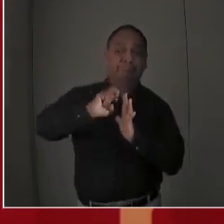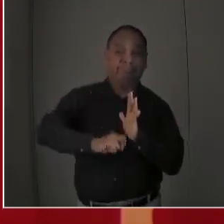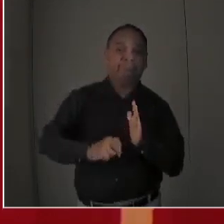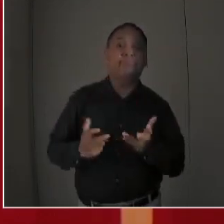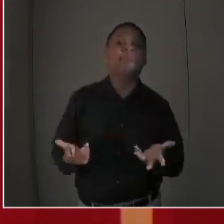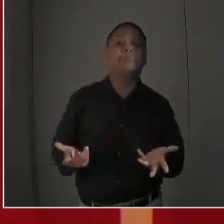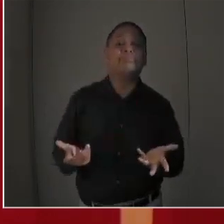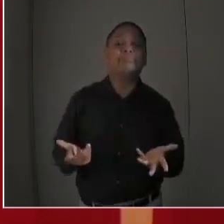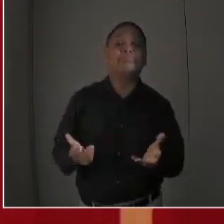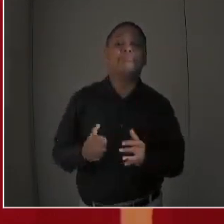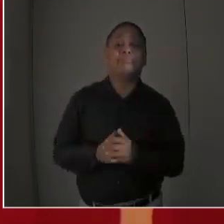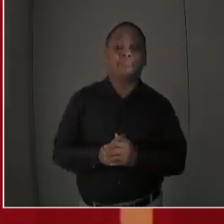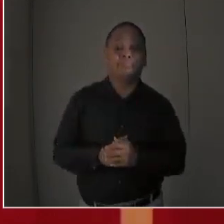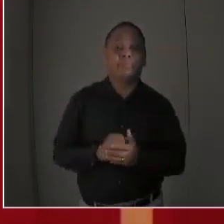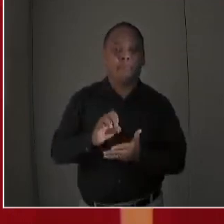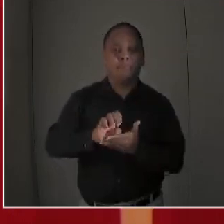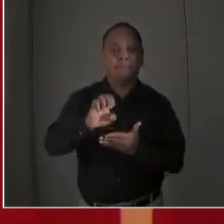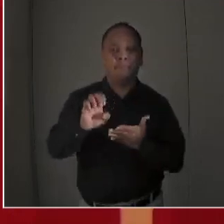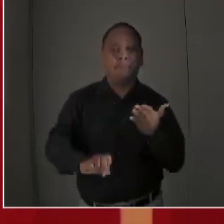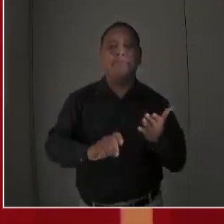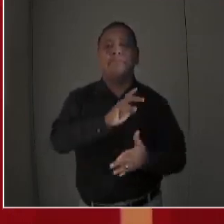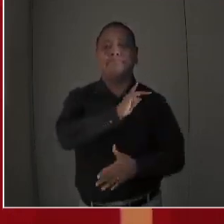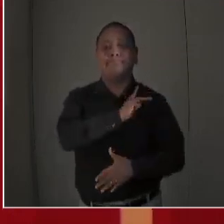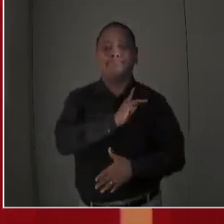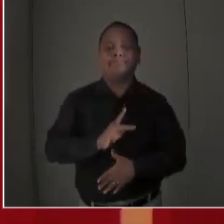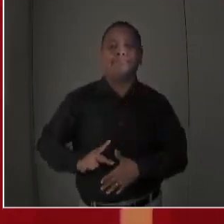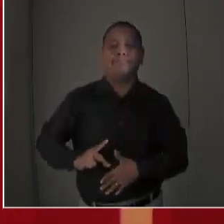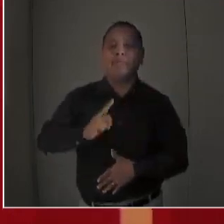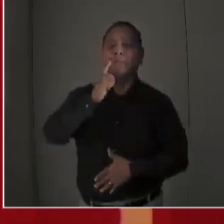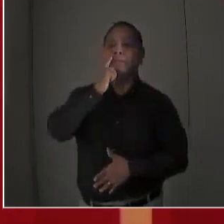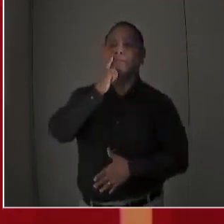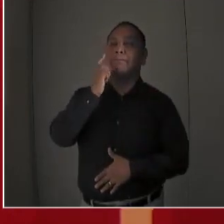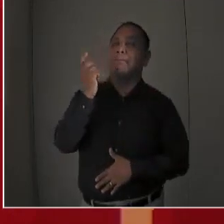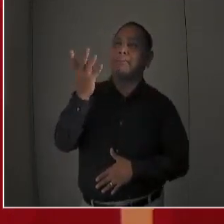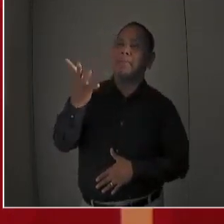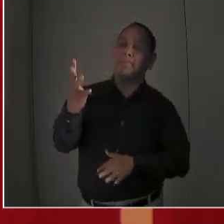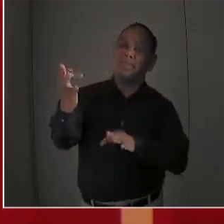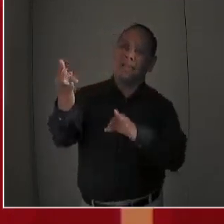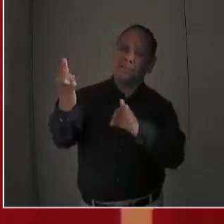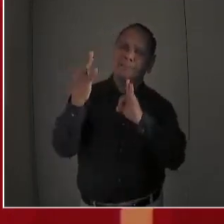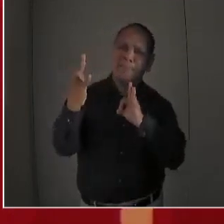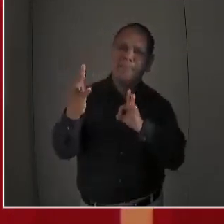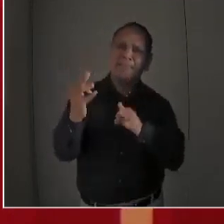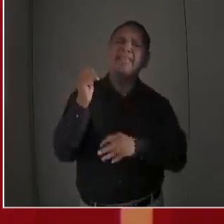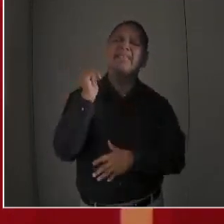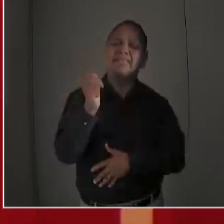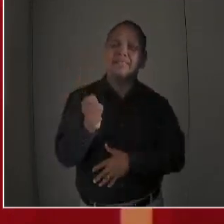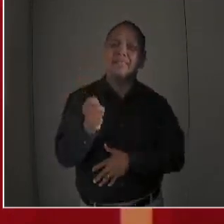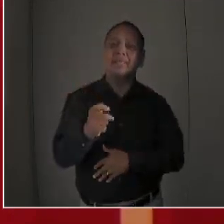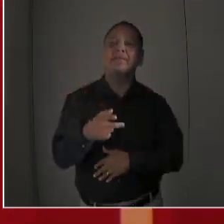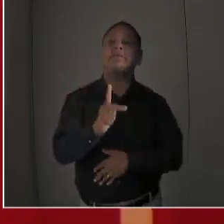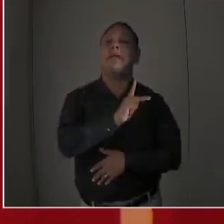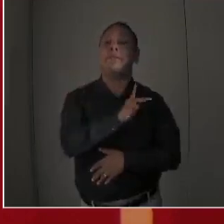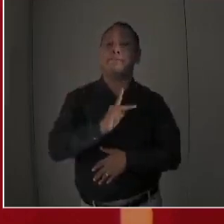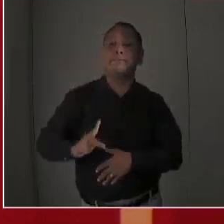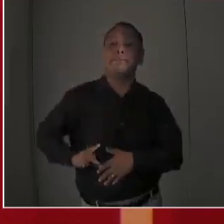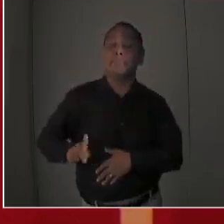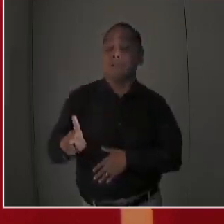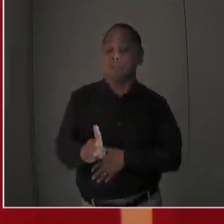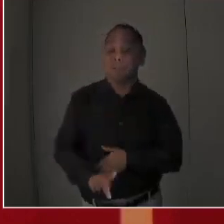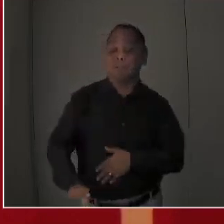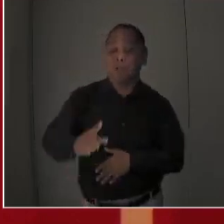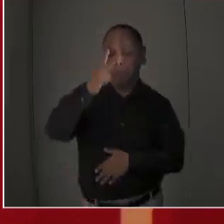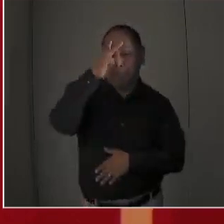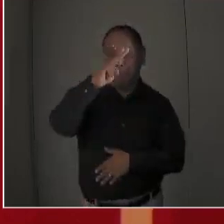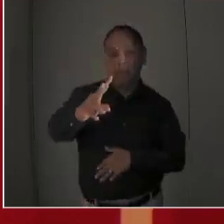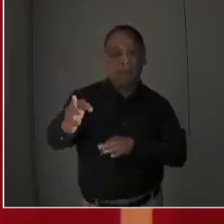Judicial. Al presidente López Obrador le tocó enfrentar, y no al presidente, al pueblo de